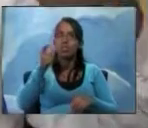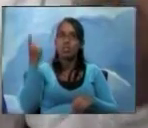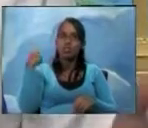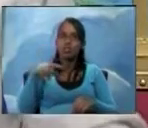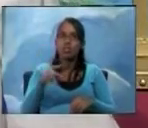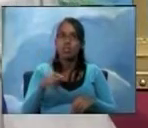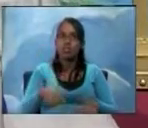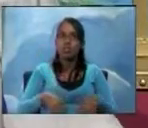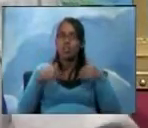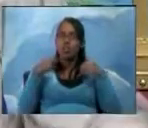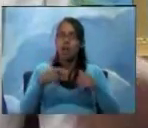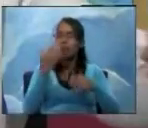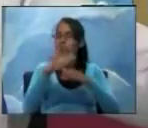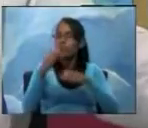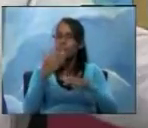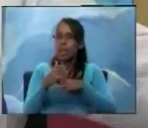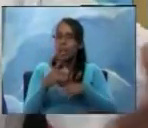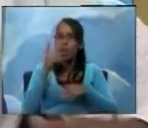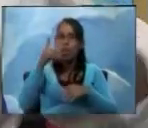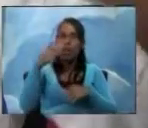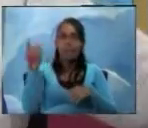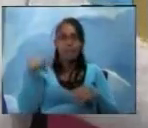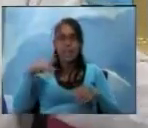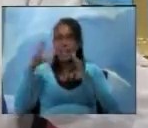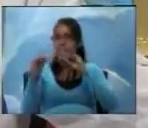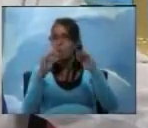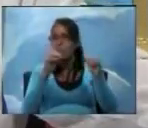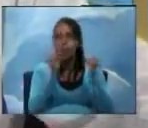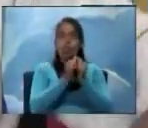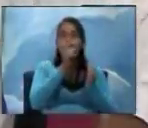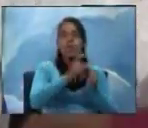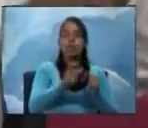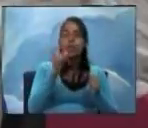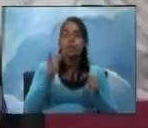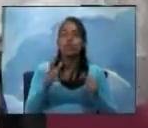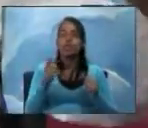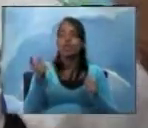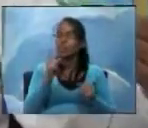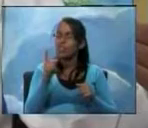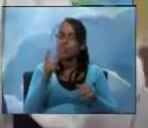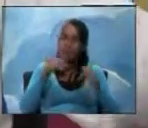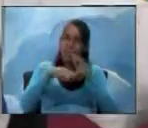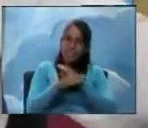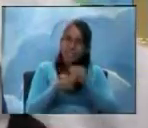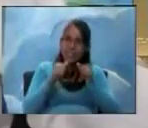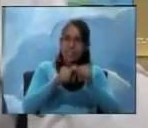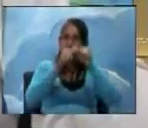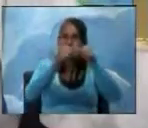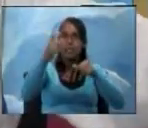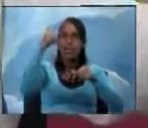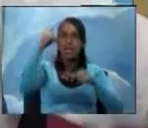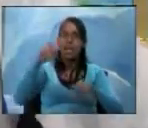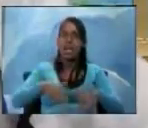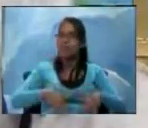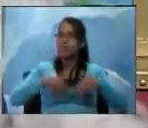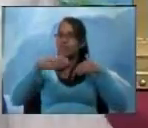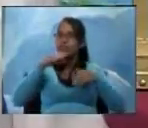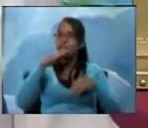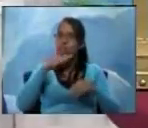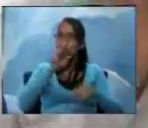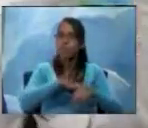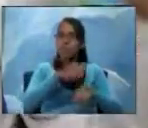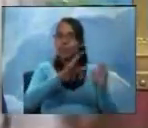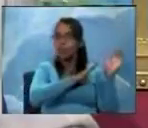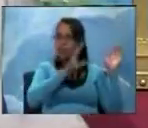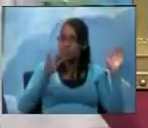o cualquier enojo con el hermano, lo que tiene es que hablar con esa persona, que no lo vaya a agarrar el siguiente día enojado, porque viene Cristo y se va a